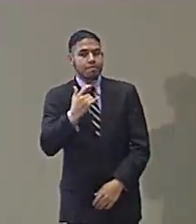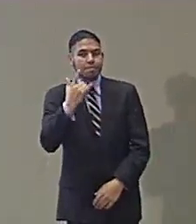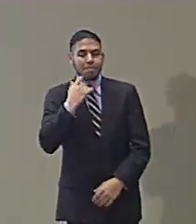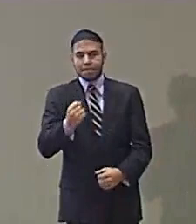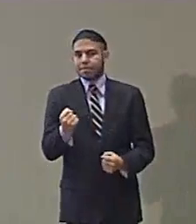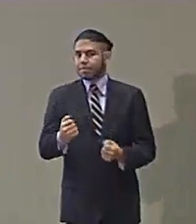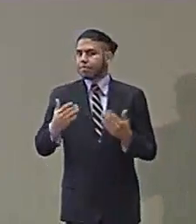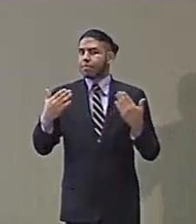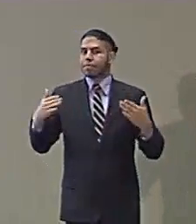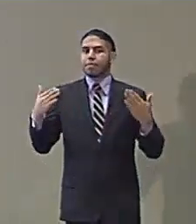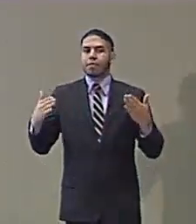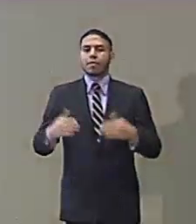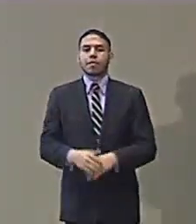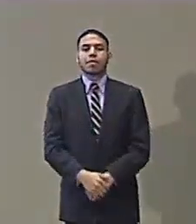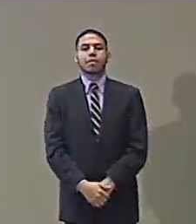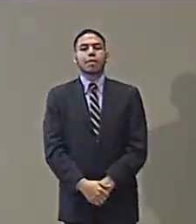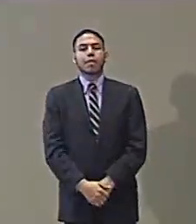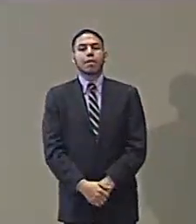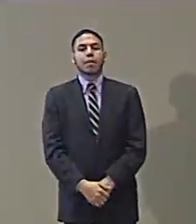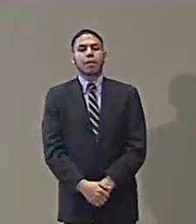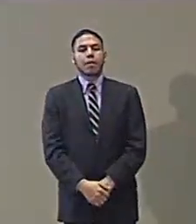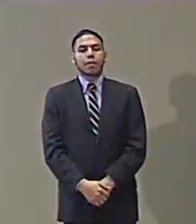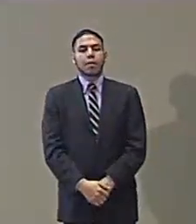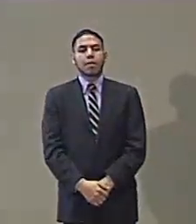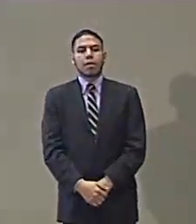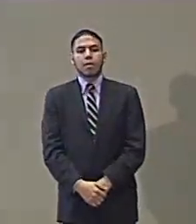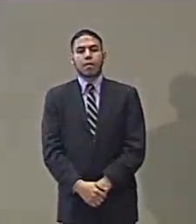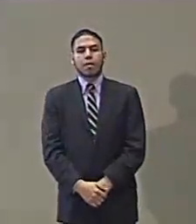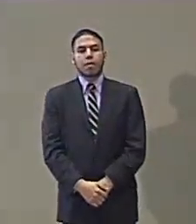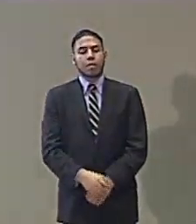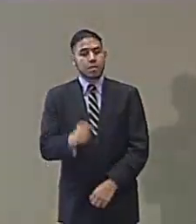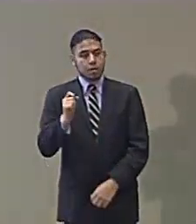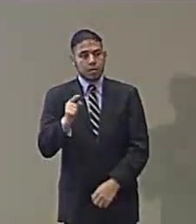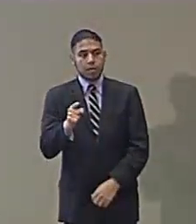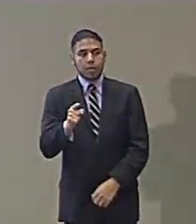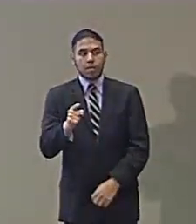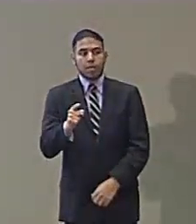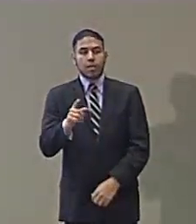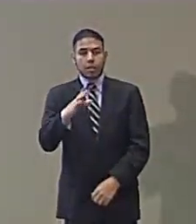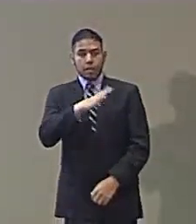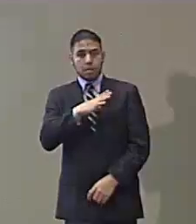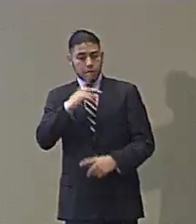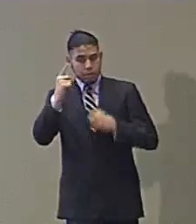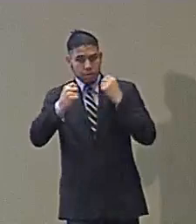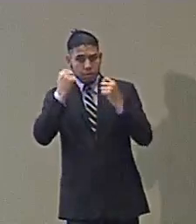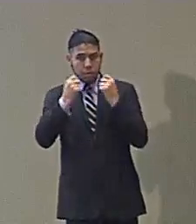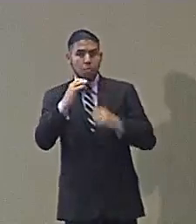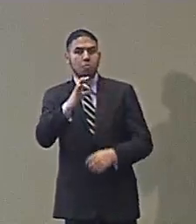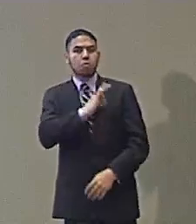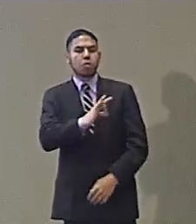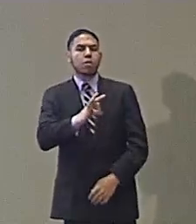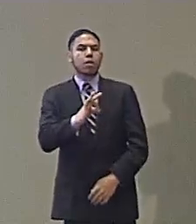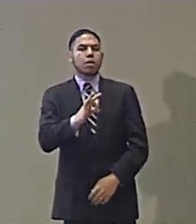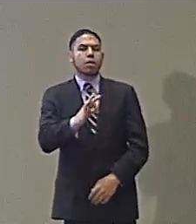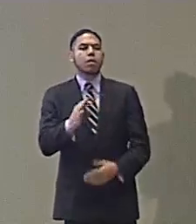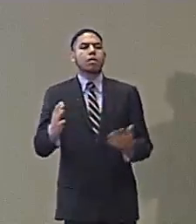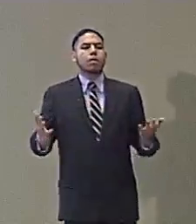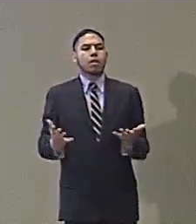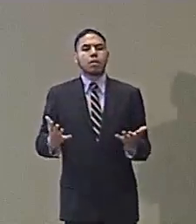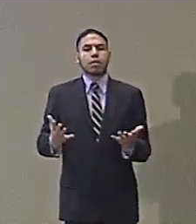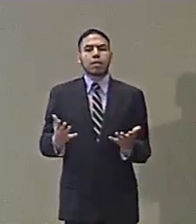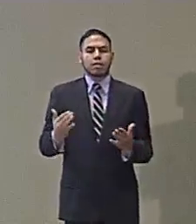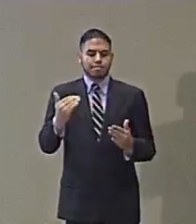múltiples y con consecuencias complejas al mismo tiempo el turismo puede todavía ser un factor de equidad